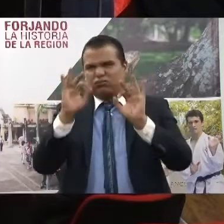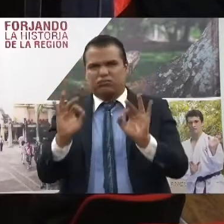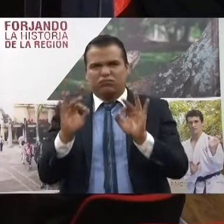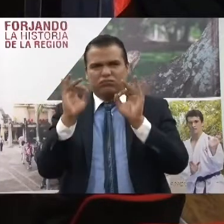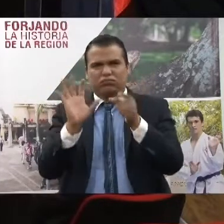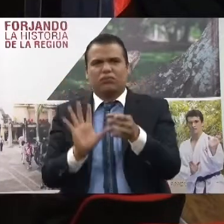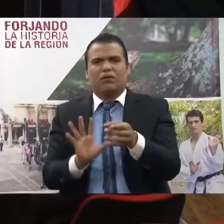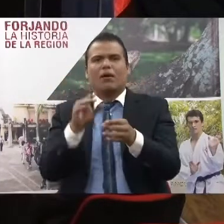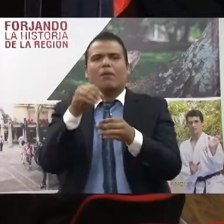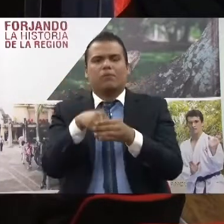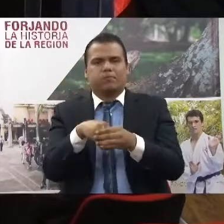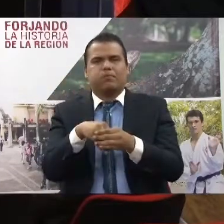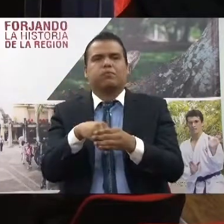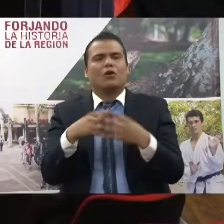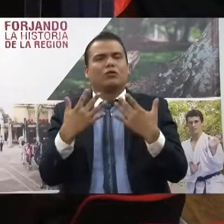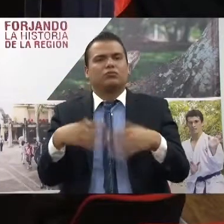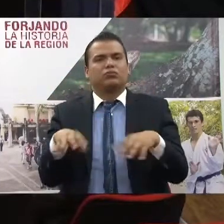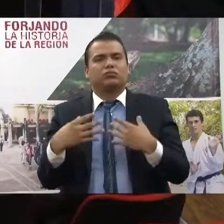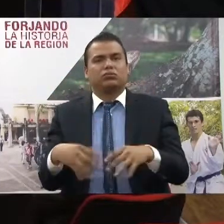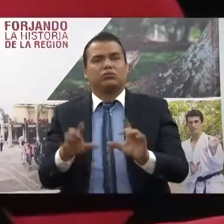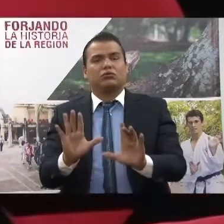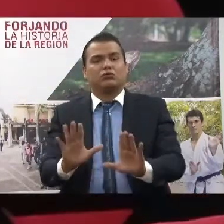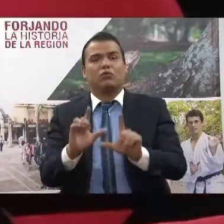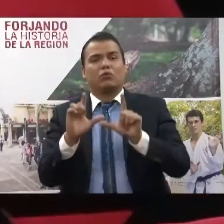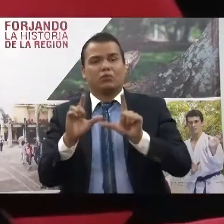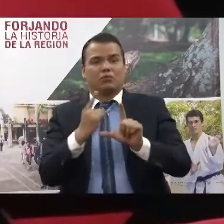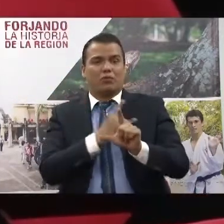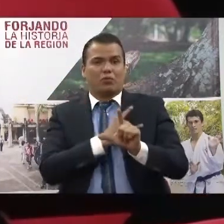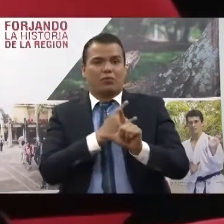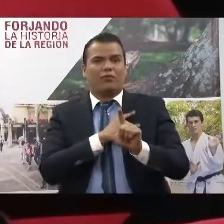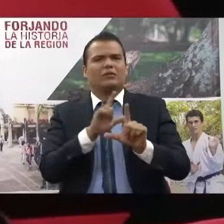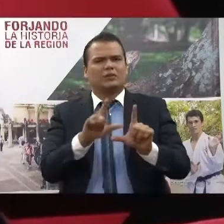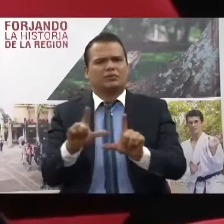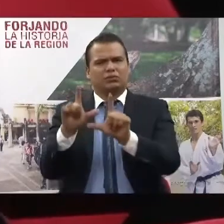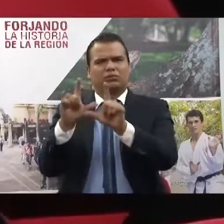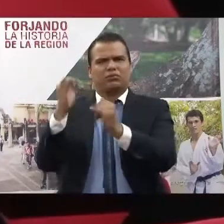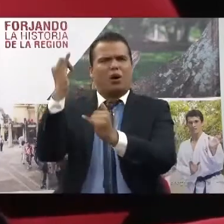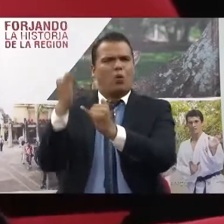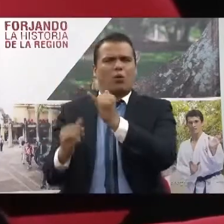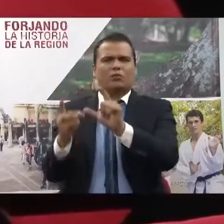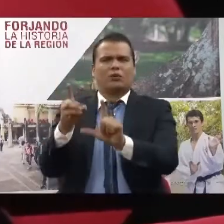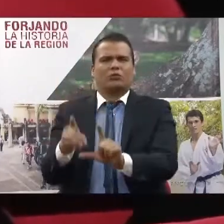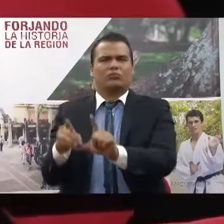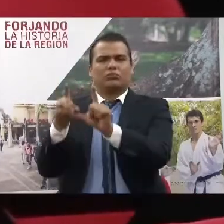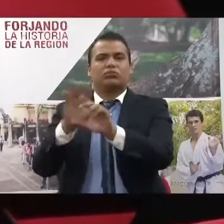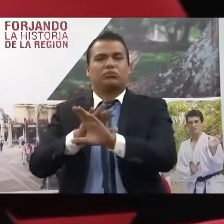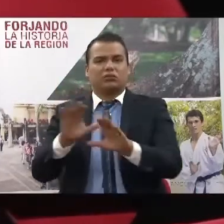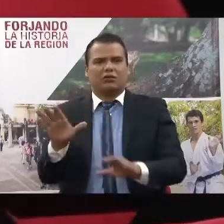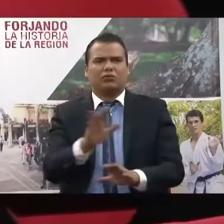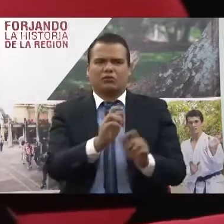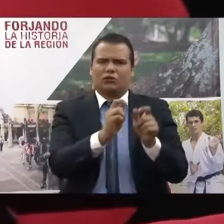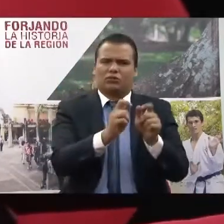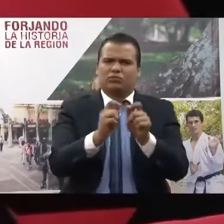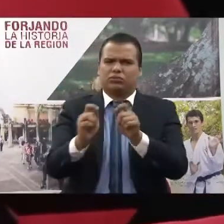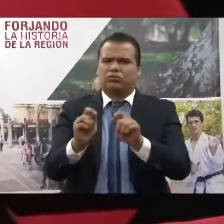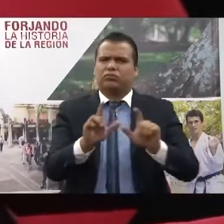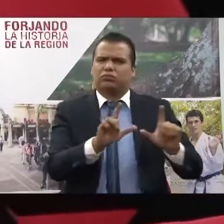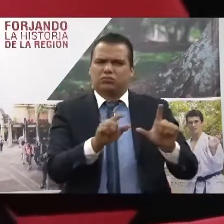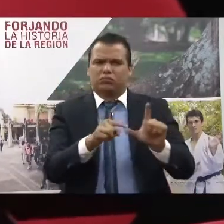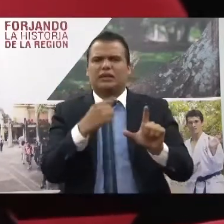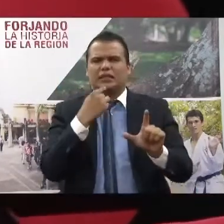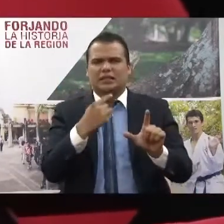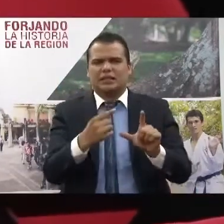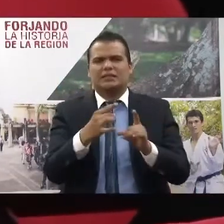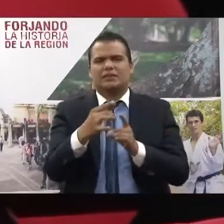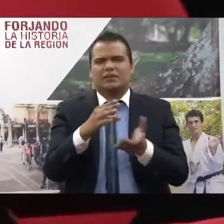academia. En sus diplomas, que ya todos lo han recibido con anterioridad, algunos graduandos tienen la fecha